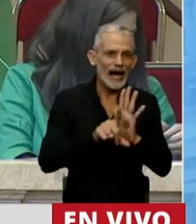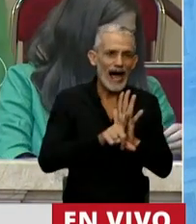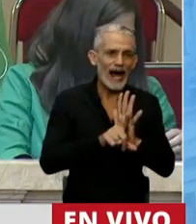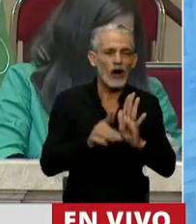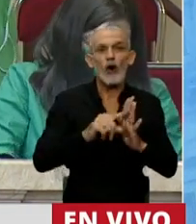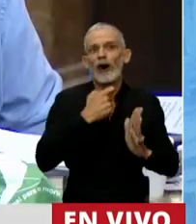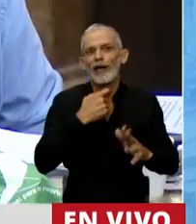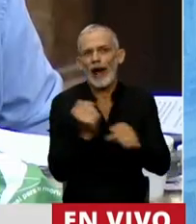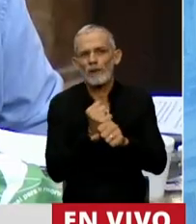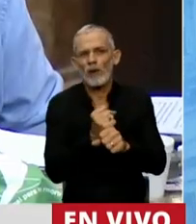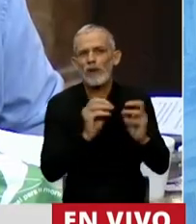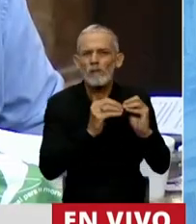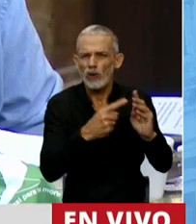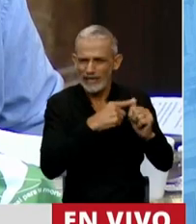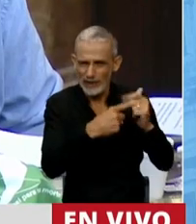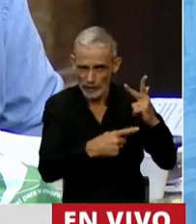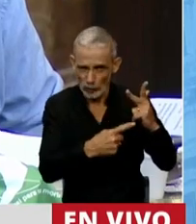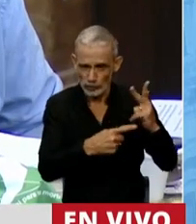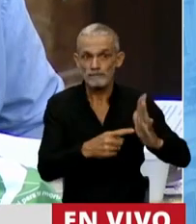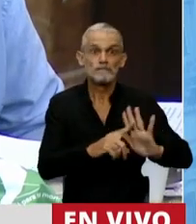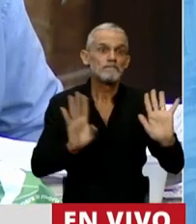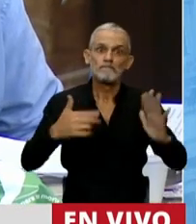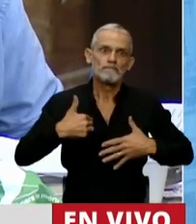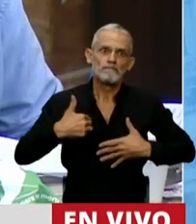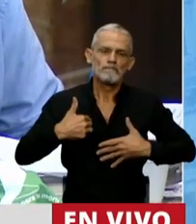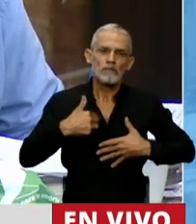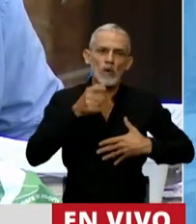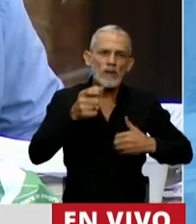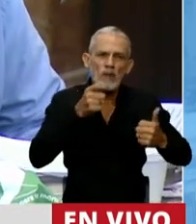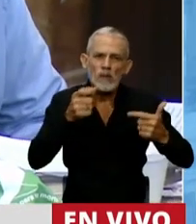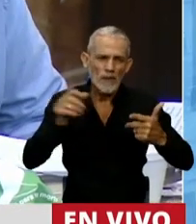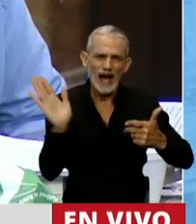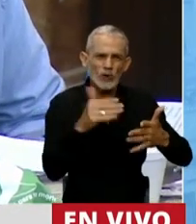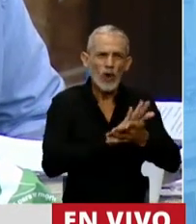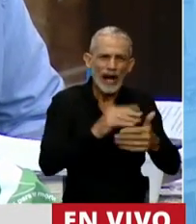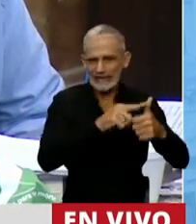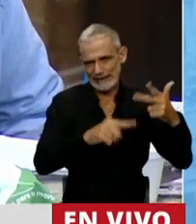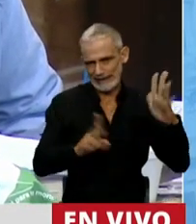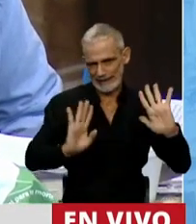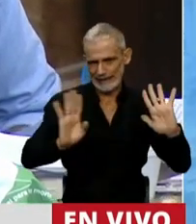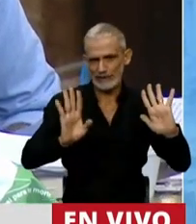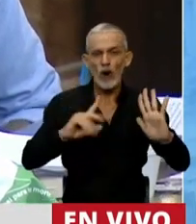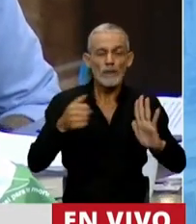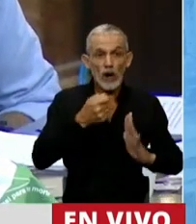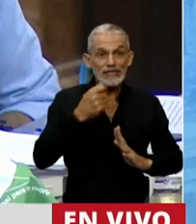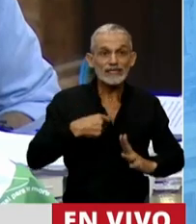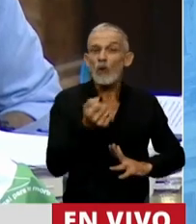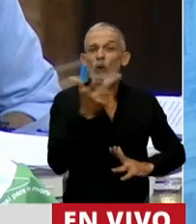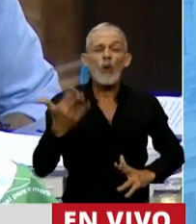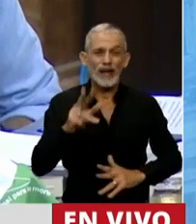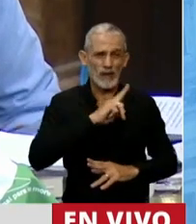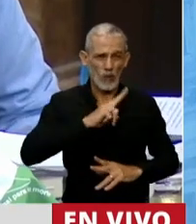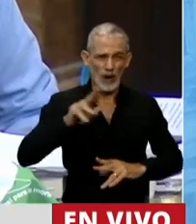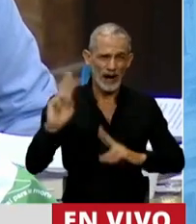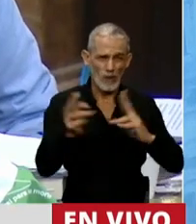lo quieren aprobar mediante esas razones. Y no puedo responderlas a todas, pero sí en la tasa de mortalidad de